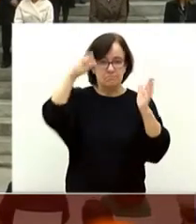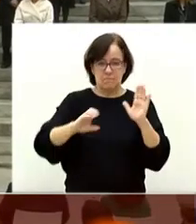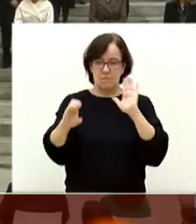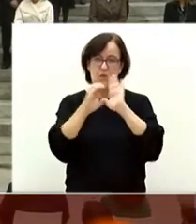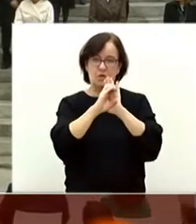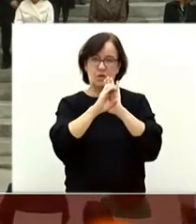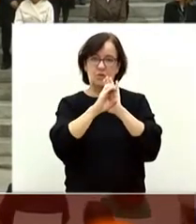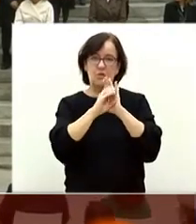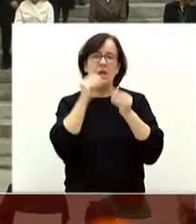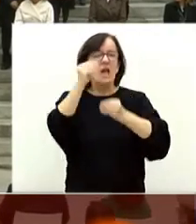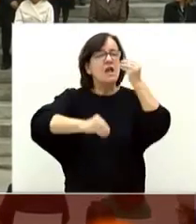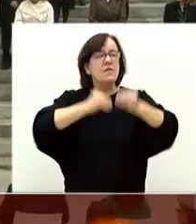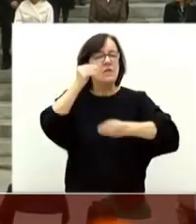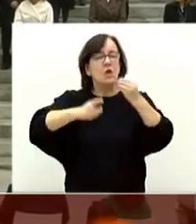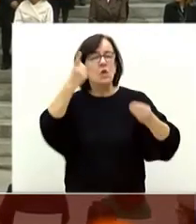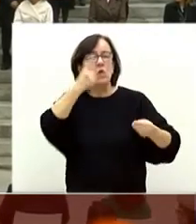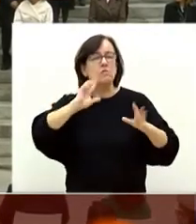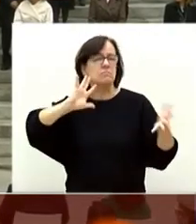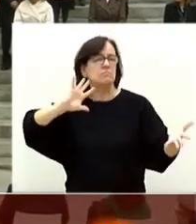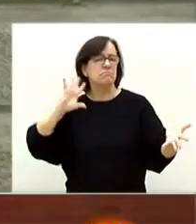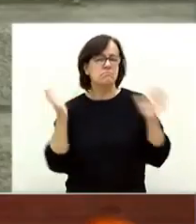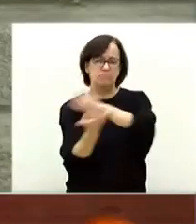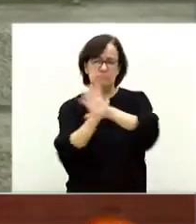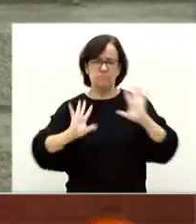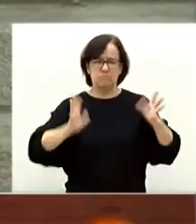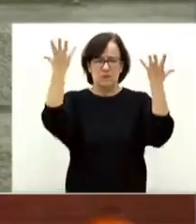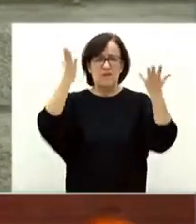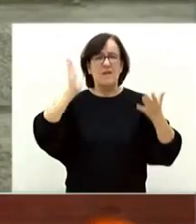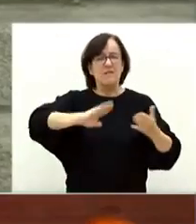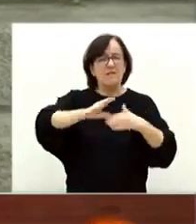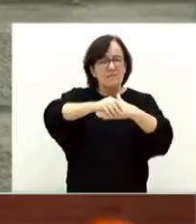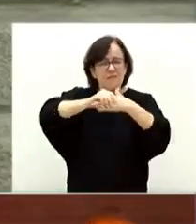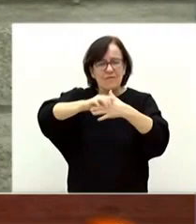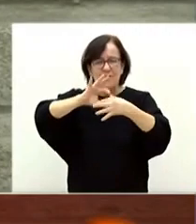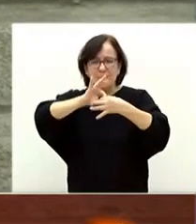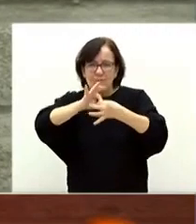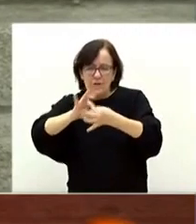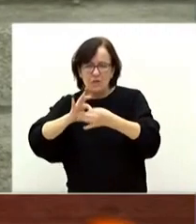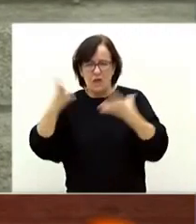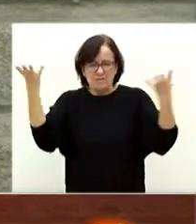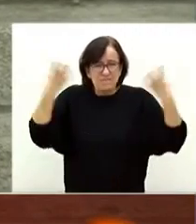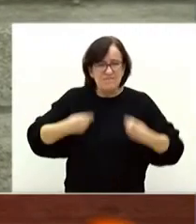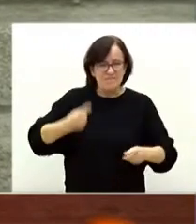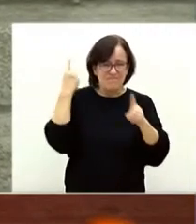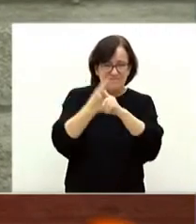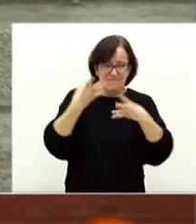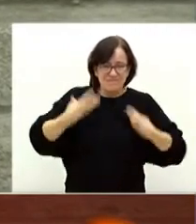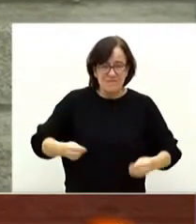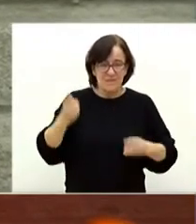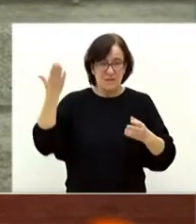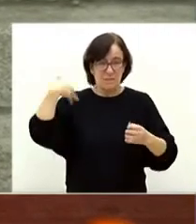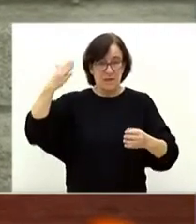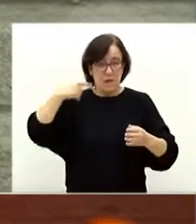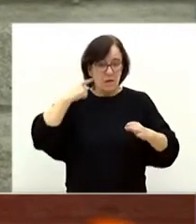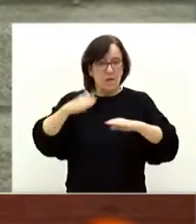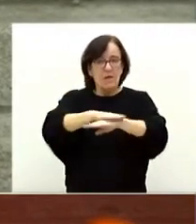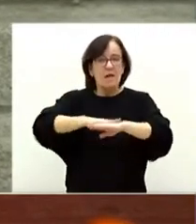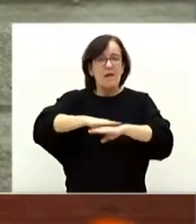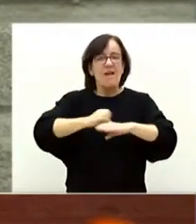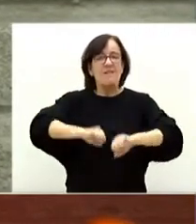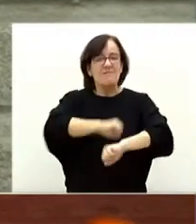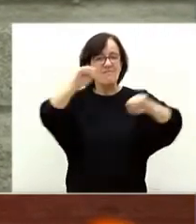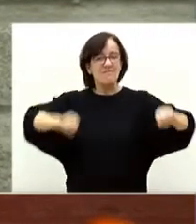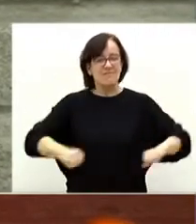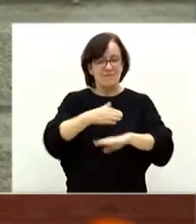Constitución protagonizaron una revolución fraternal contra las frustraciones del pasado y sentaron las bases para que